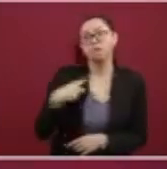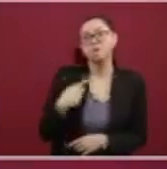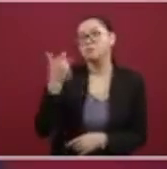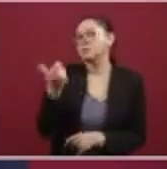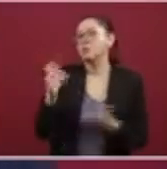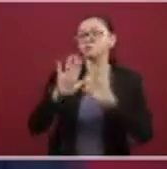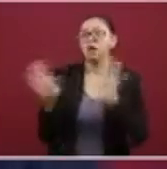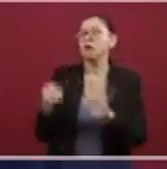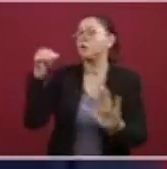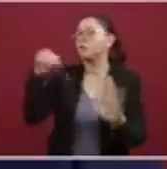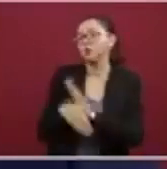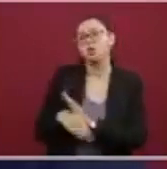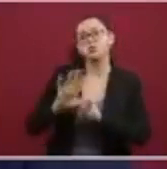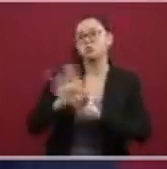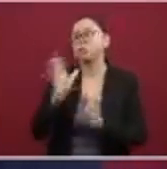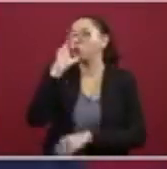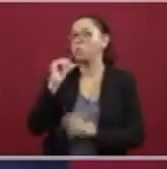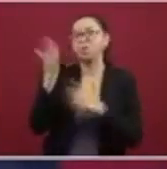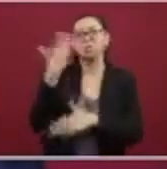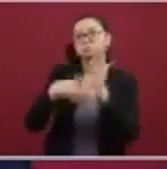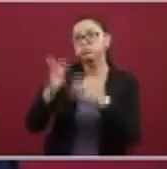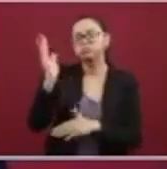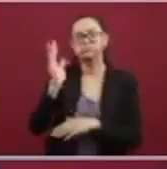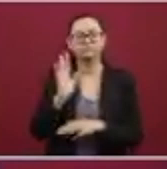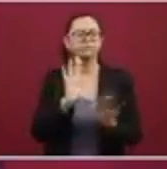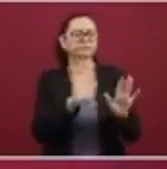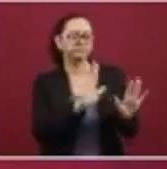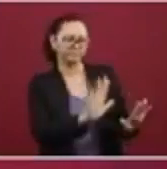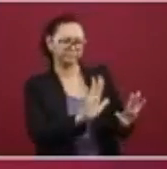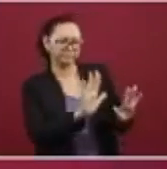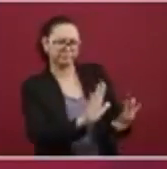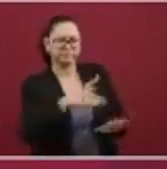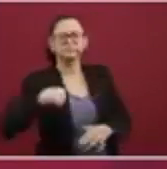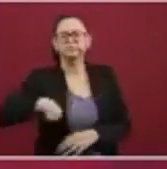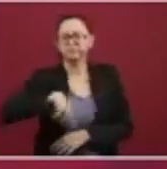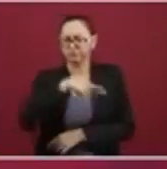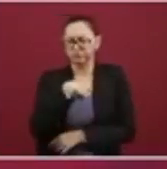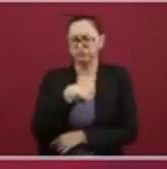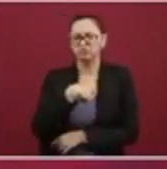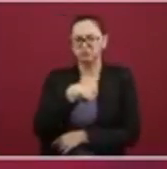quebrada. Nosotros decimos, vamos a rescatar a Pemex,